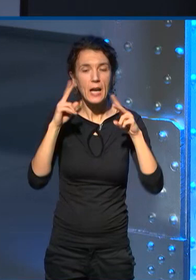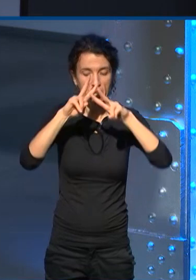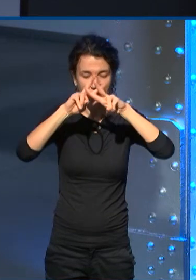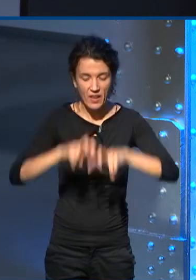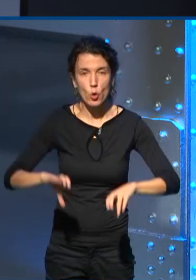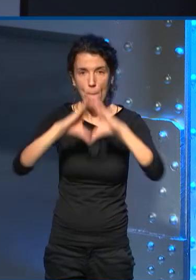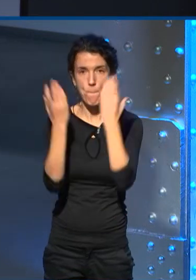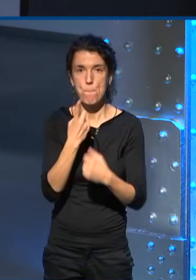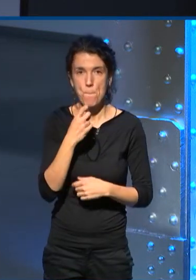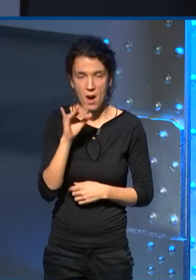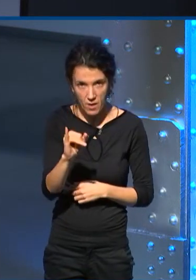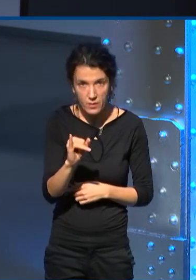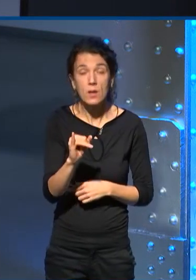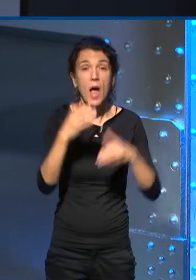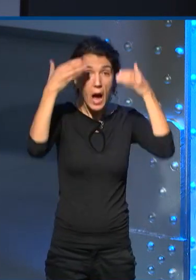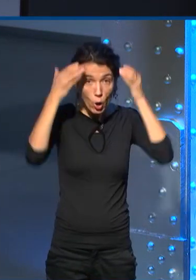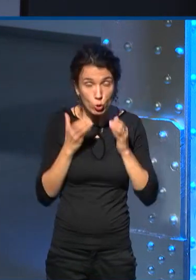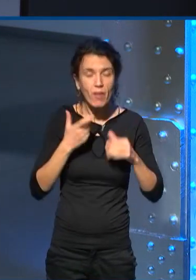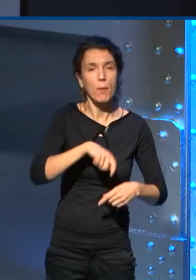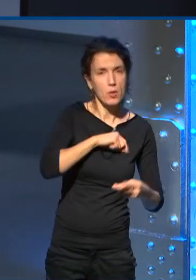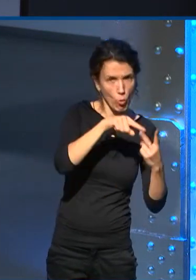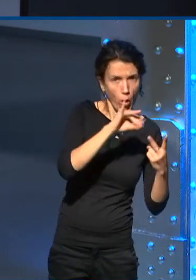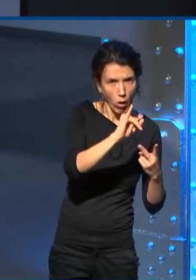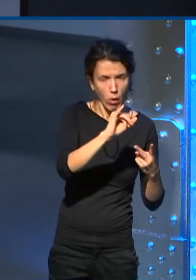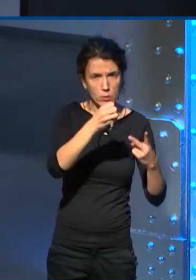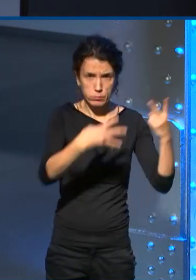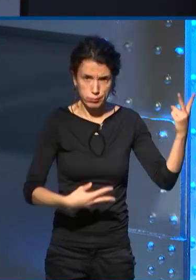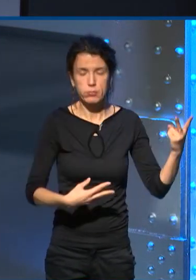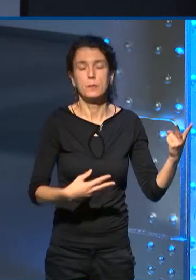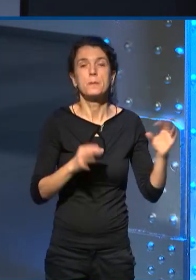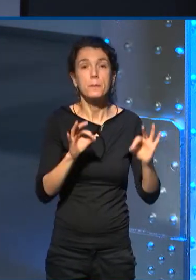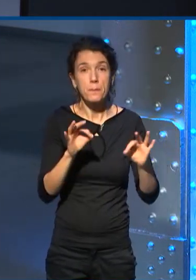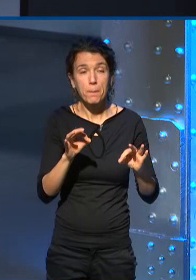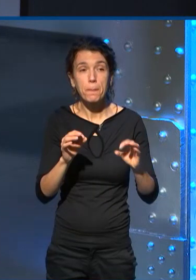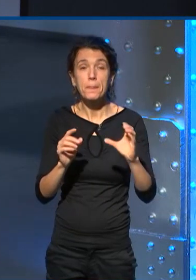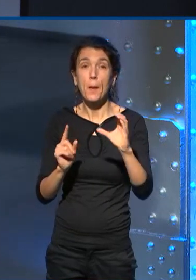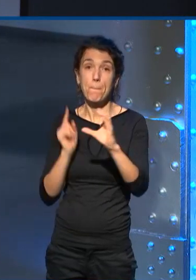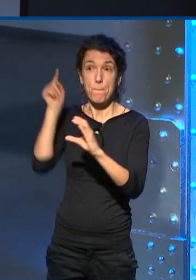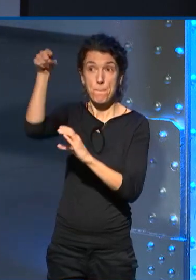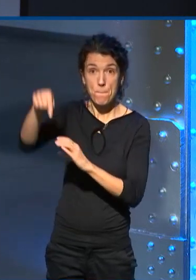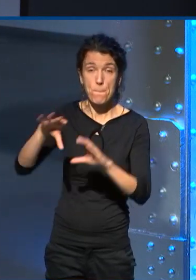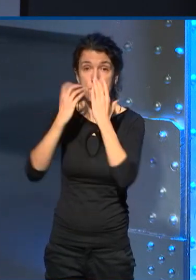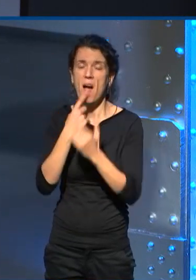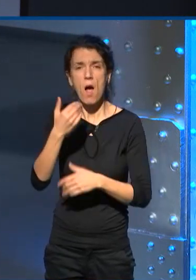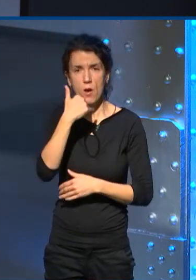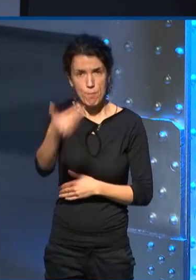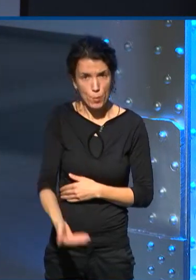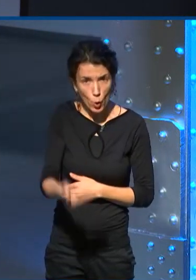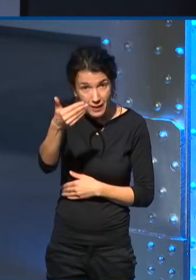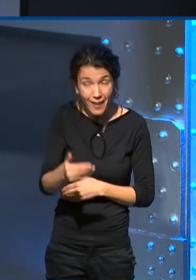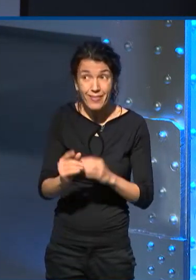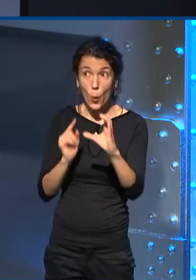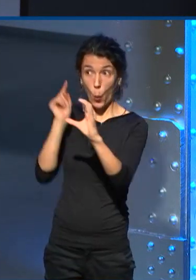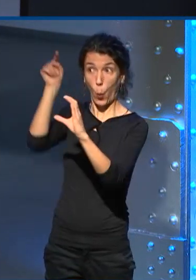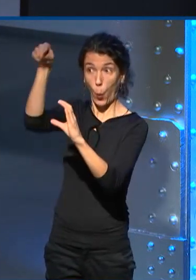de Marte, y entre los astronautas hay uno español, etcétera. No se lo voy a estropear. Despegar de Marte, esto es algo muy importante. El que vaya para